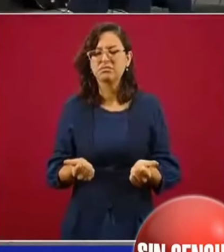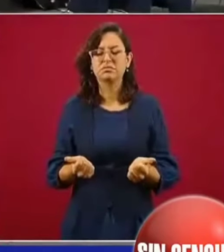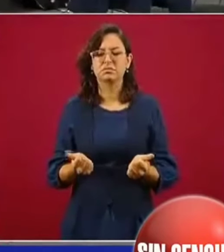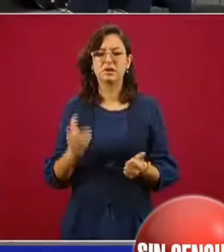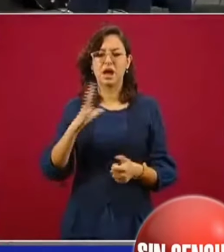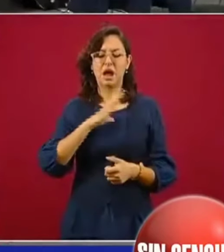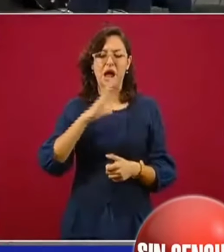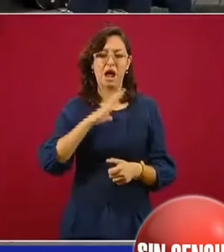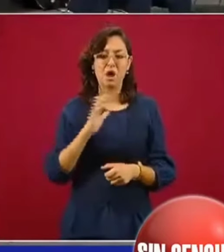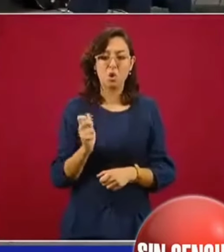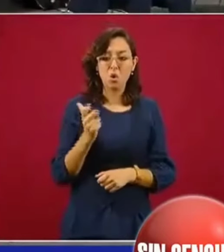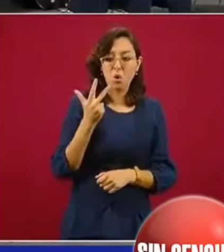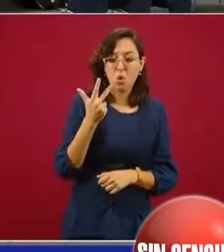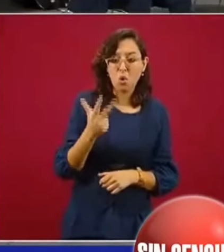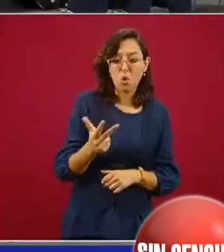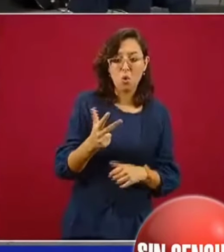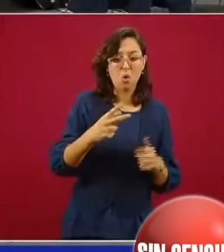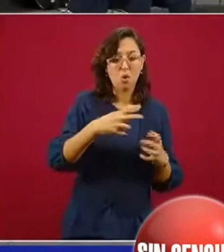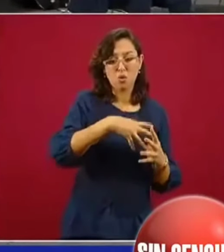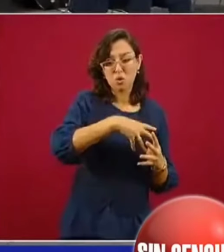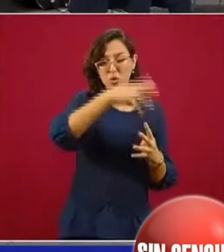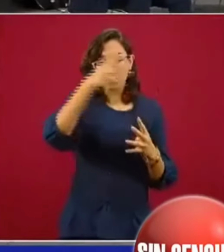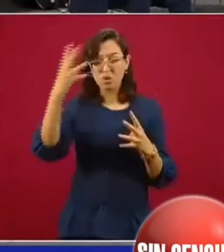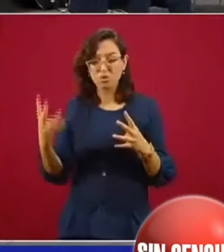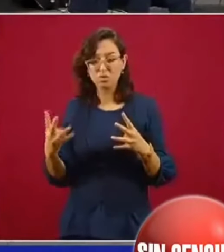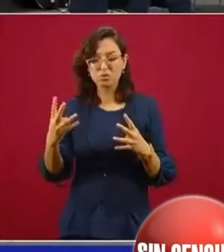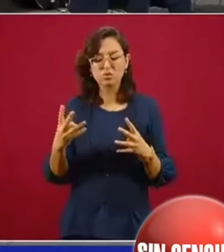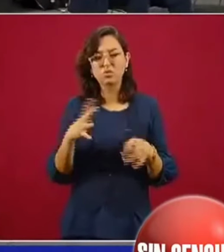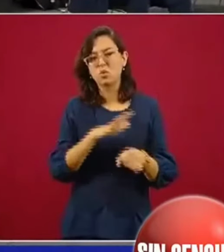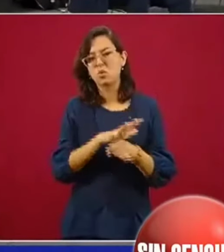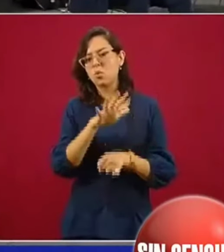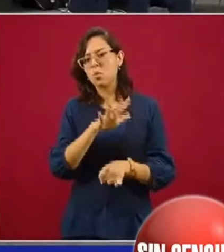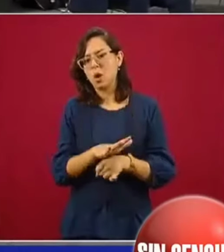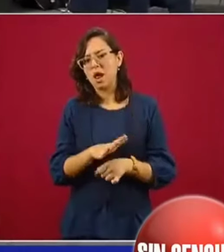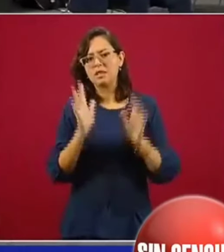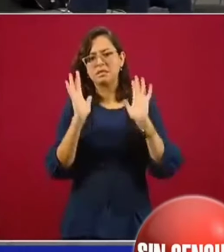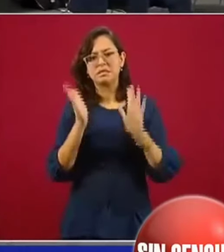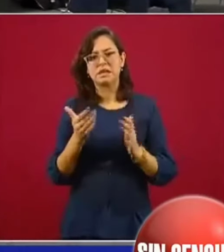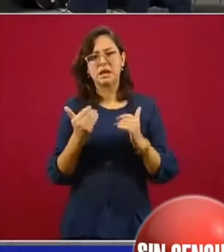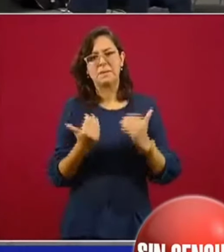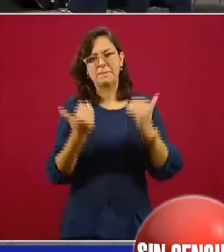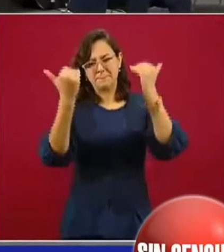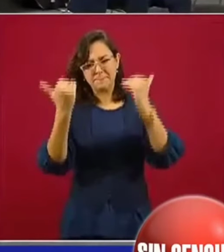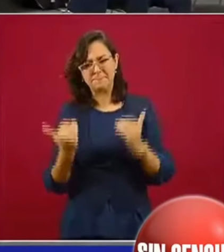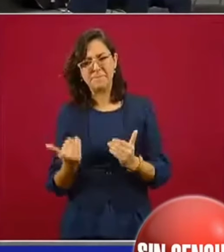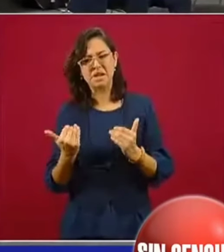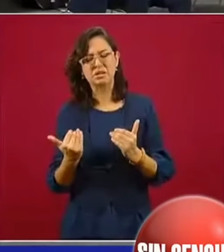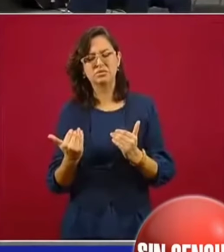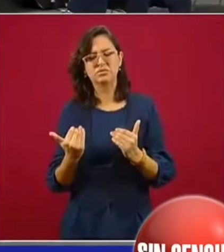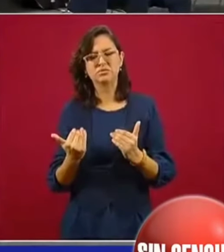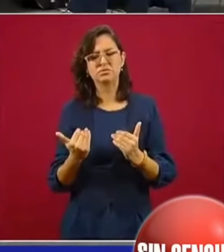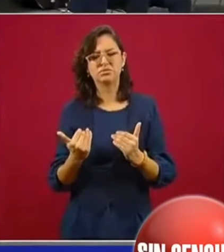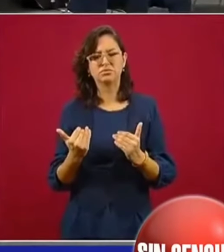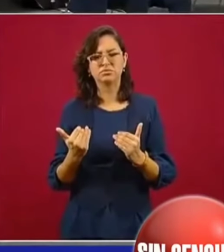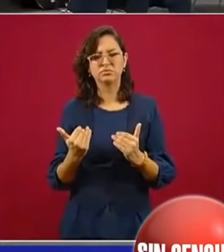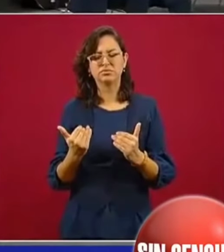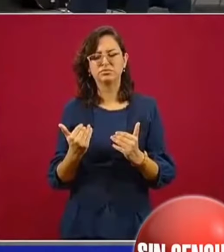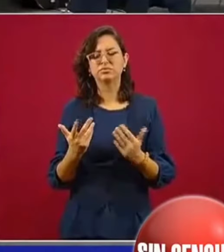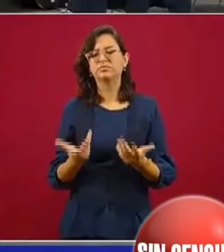8 curvas las que maneja la estrategia, nos pudiera detallar y cuáles de ellas hasta el momento se han logrado detallar y